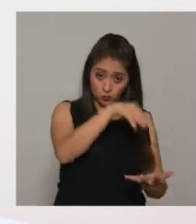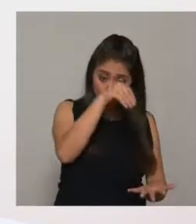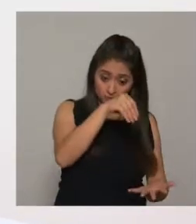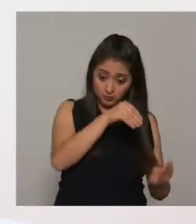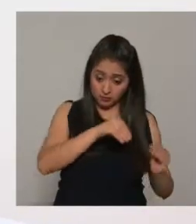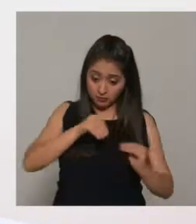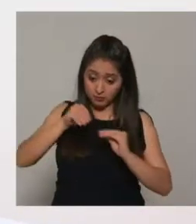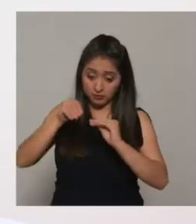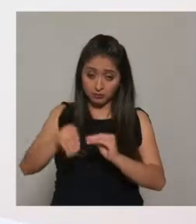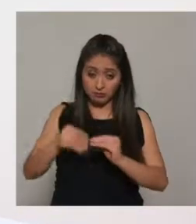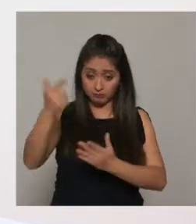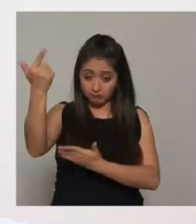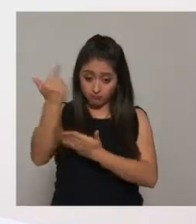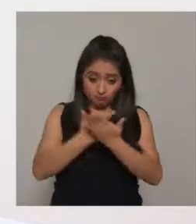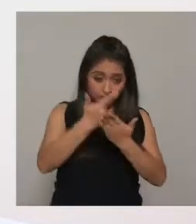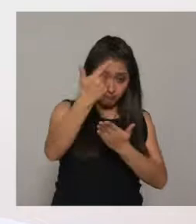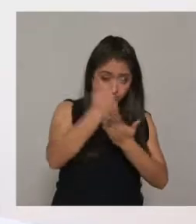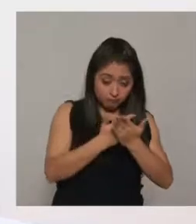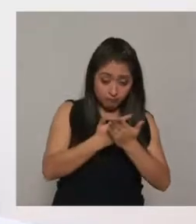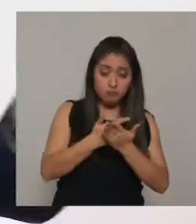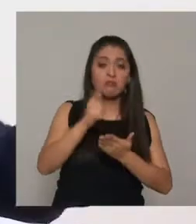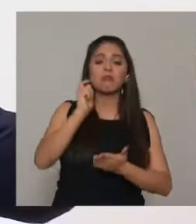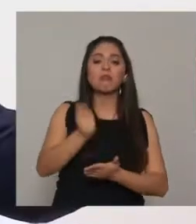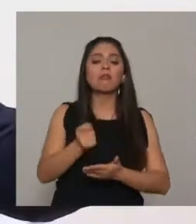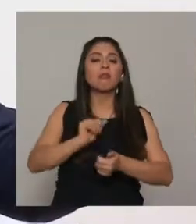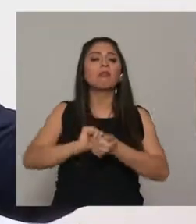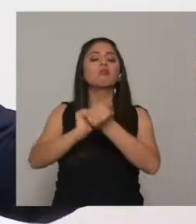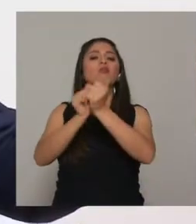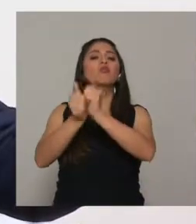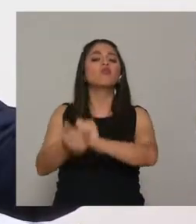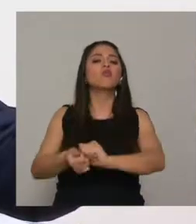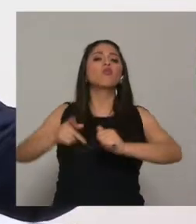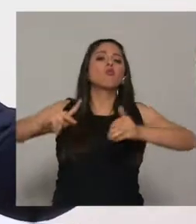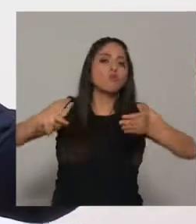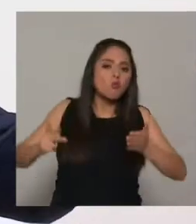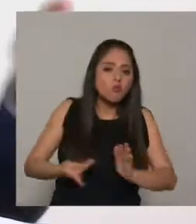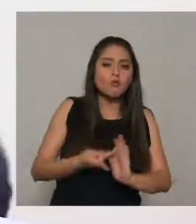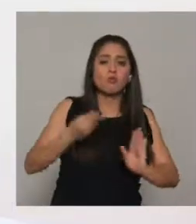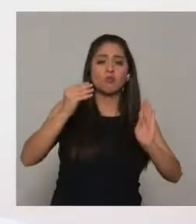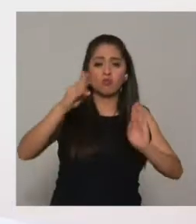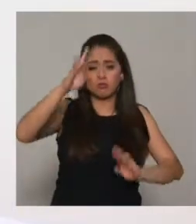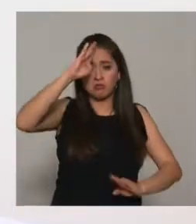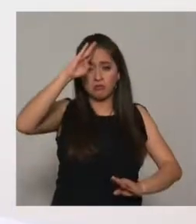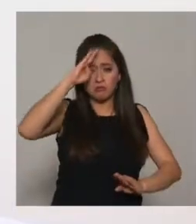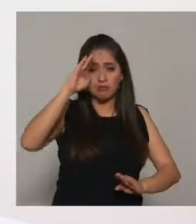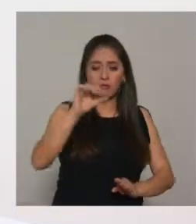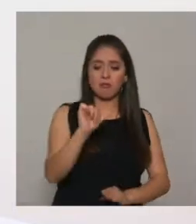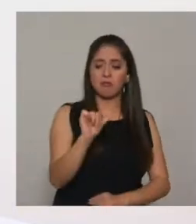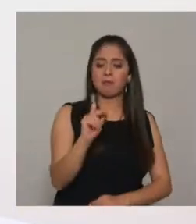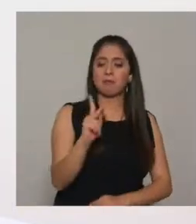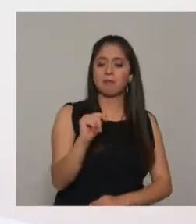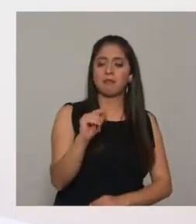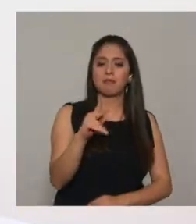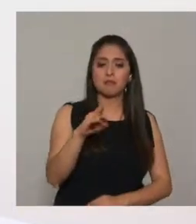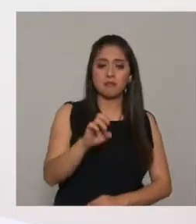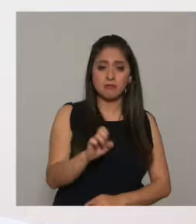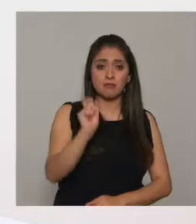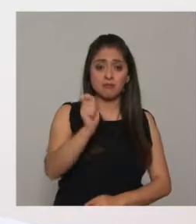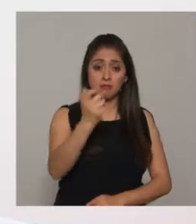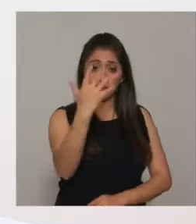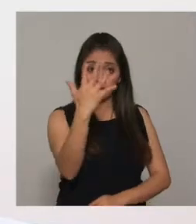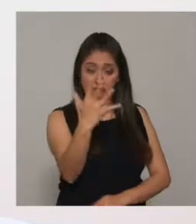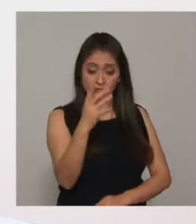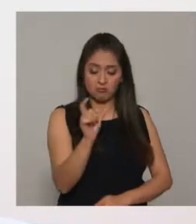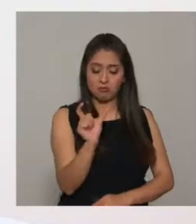los cotejos, ya nos vamos a evitar pues, un montón de apéndices de libros que tienen 5